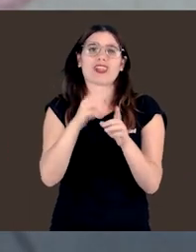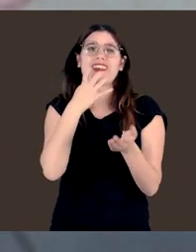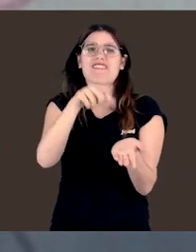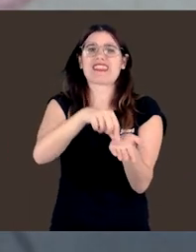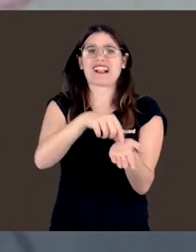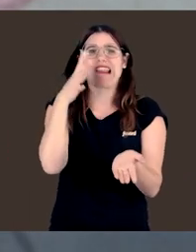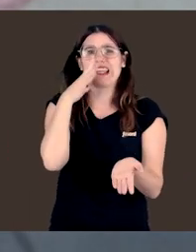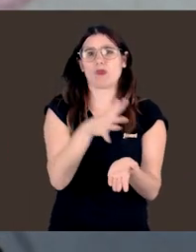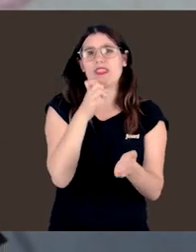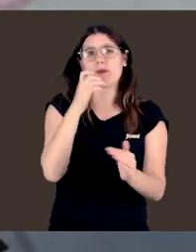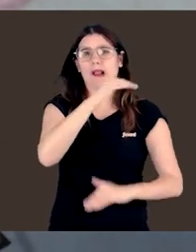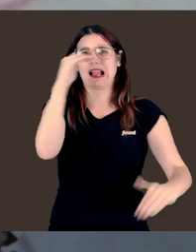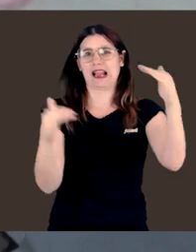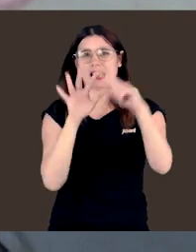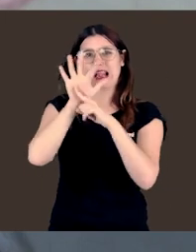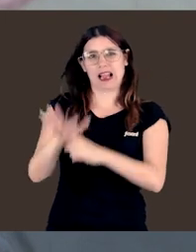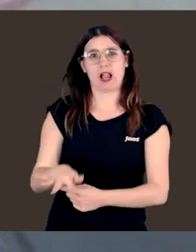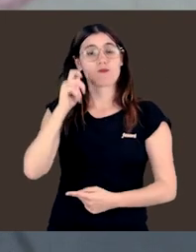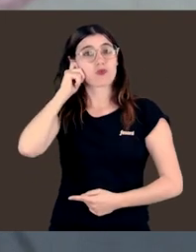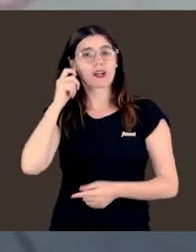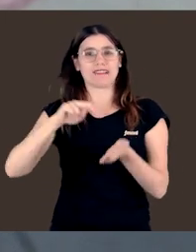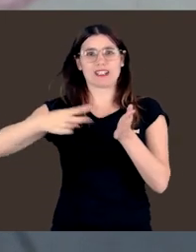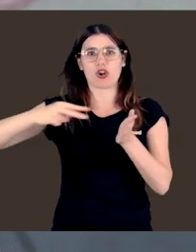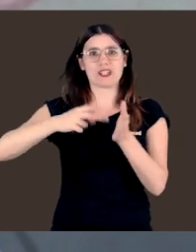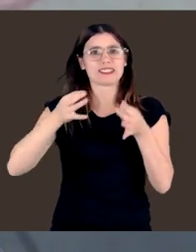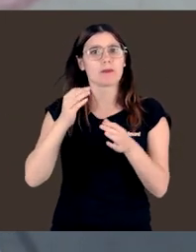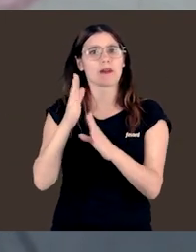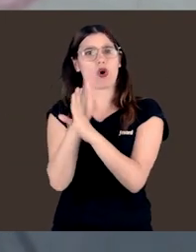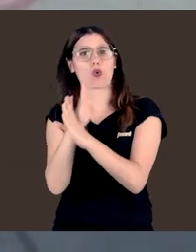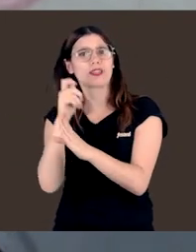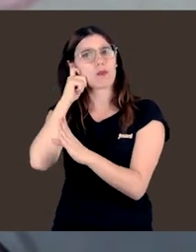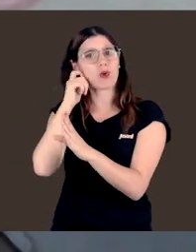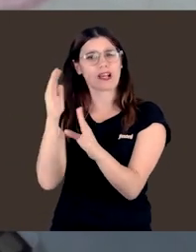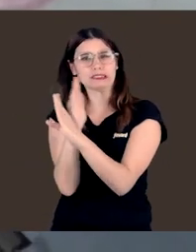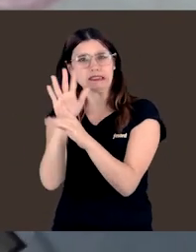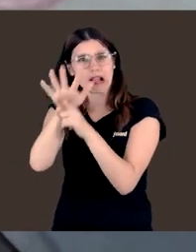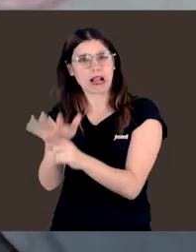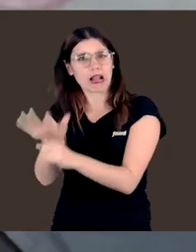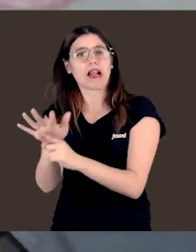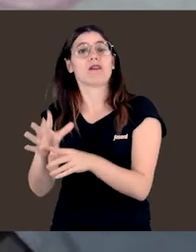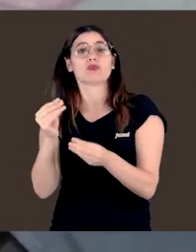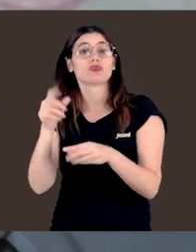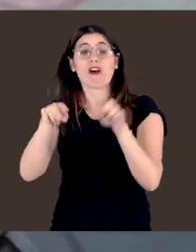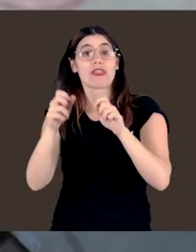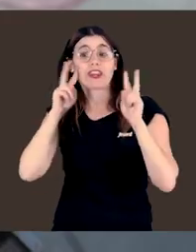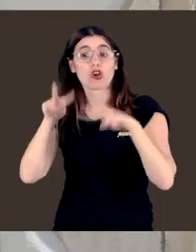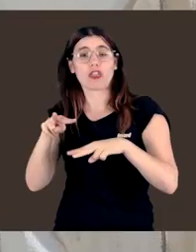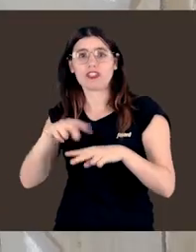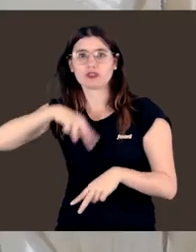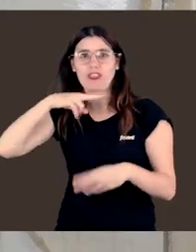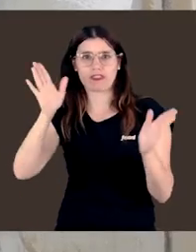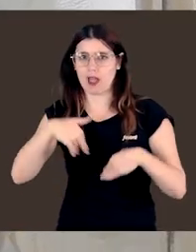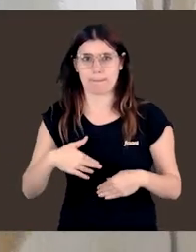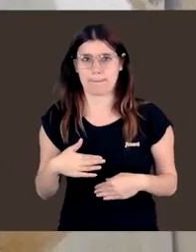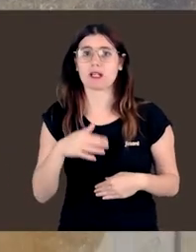género que hay en la ciencia, que ha habido en la ciencia, en la tecnología, donde las mujeres han estado ocultas detrás y a veces no se les ha